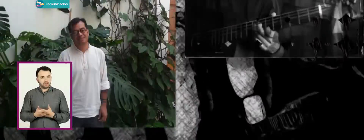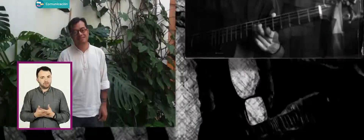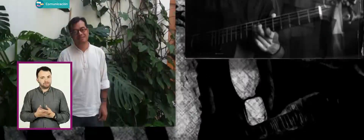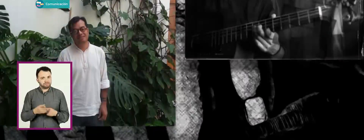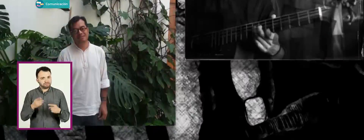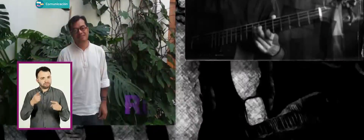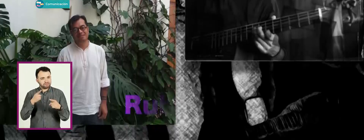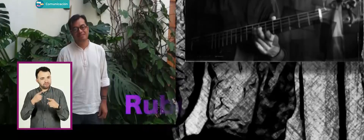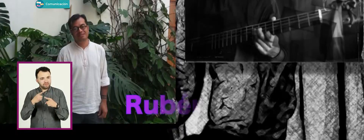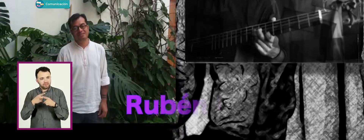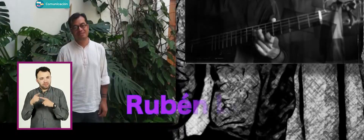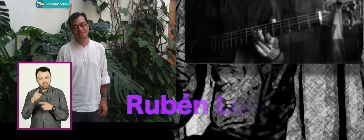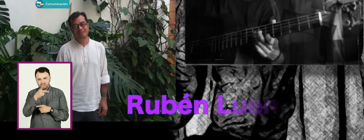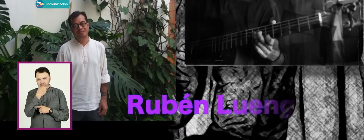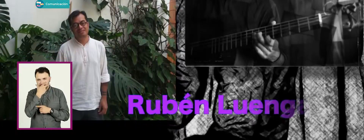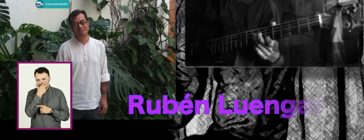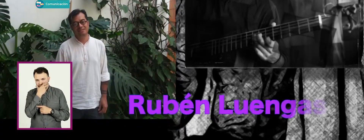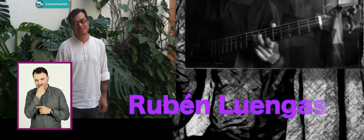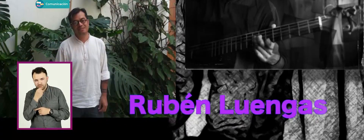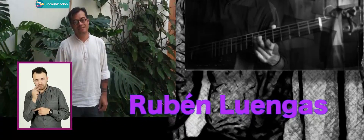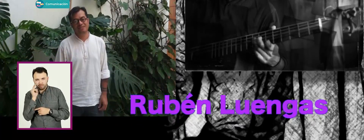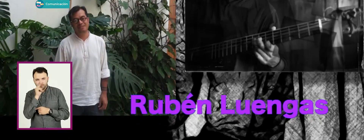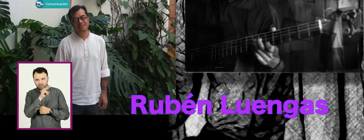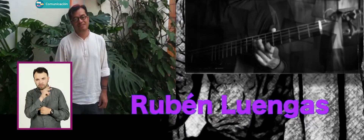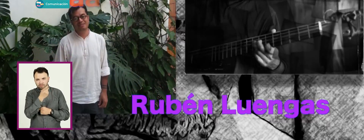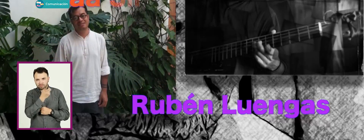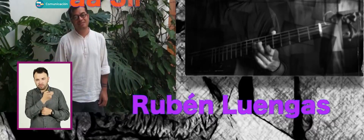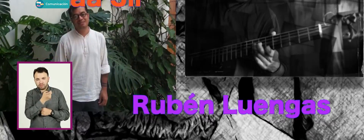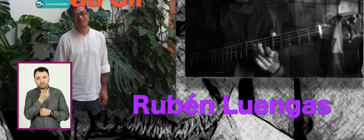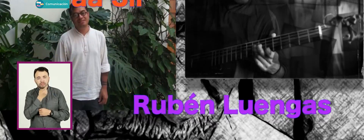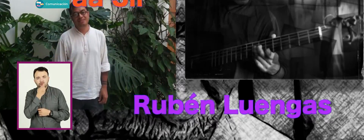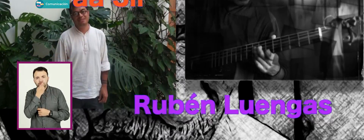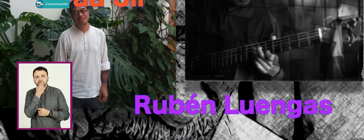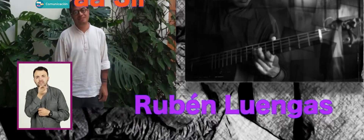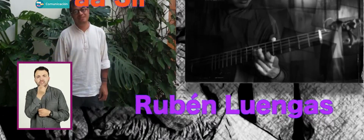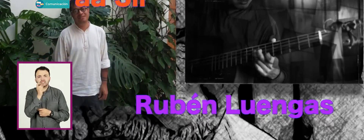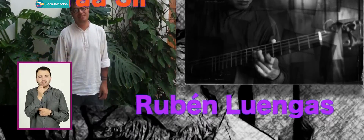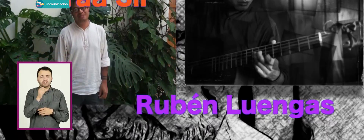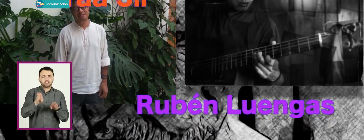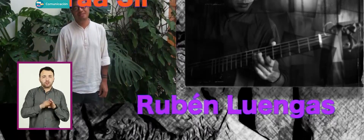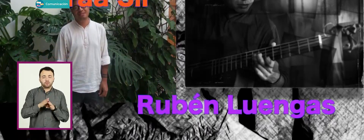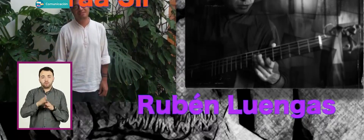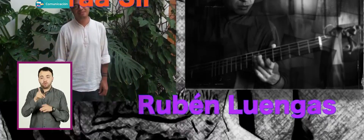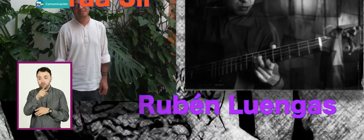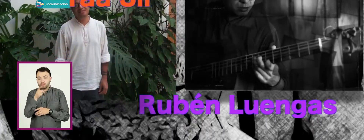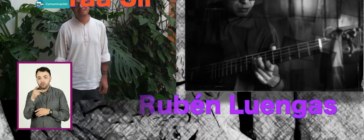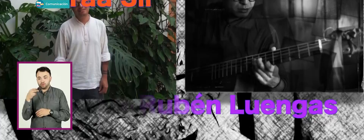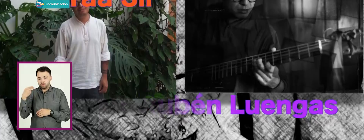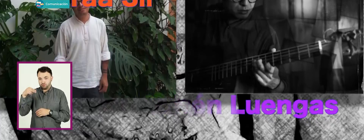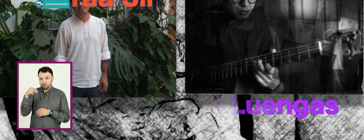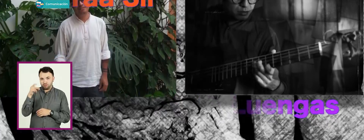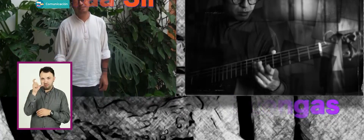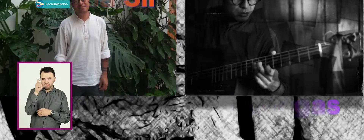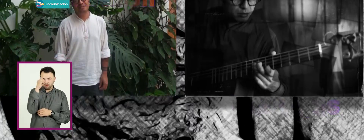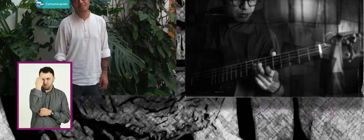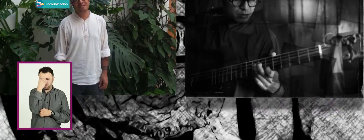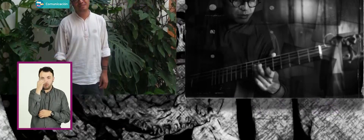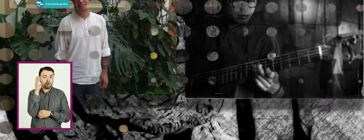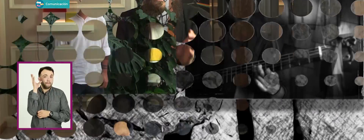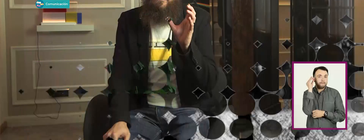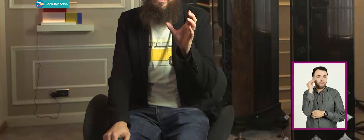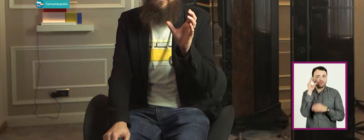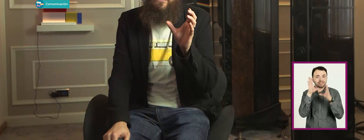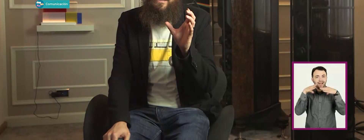El etnomusicólogo Rubén Luengas, él ha argumentado que el término yassi, que quiere decir música alegre en mixteca, se